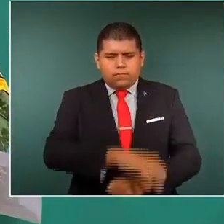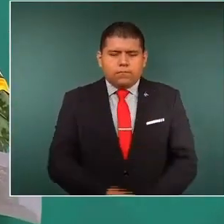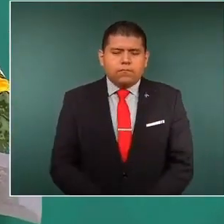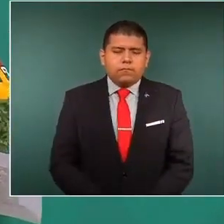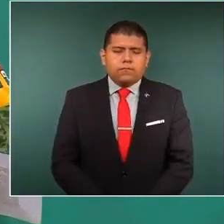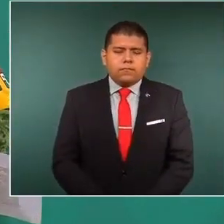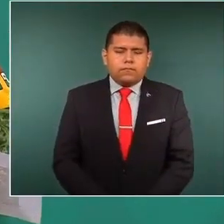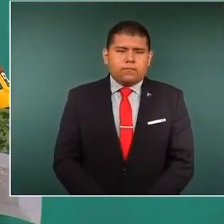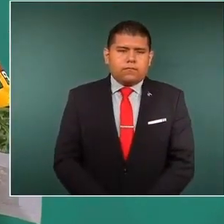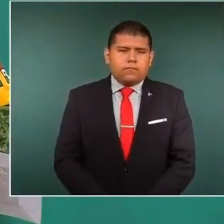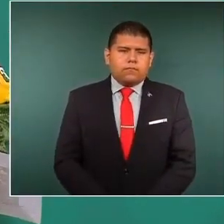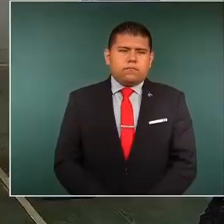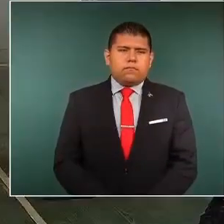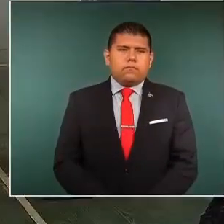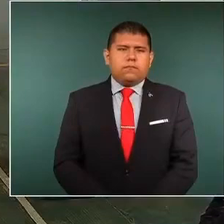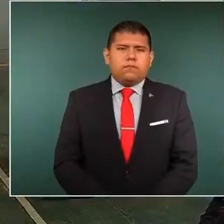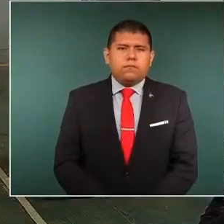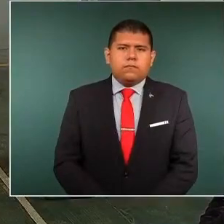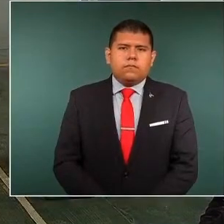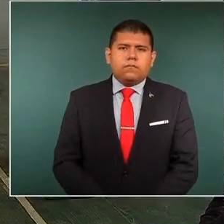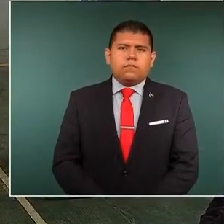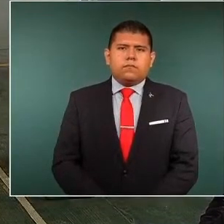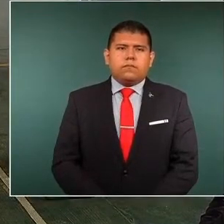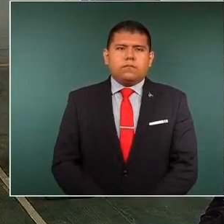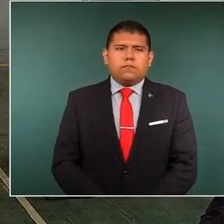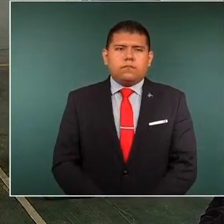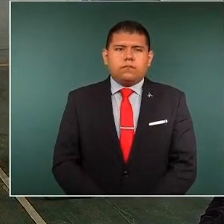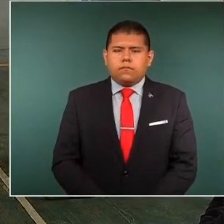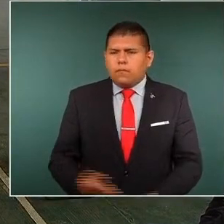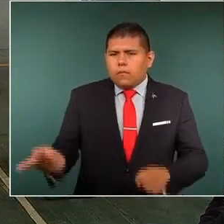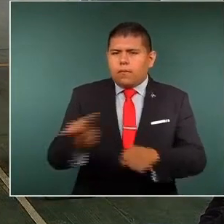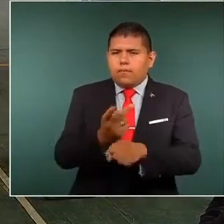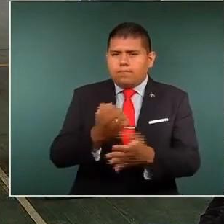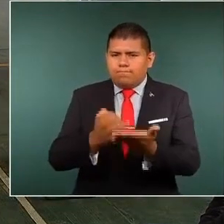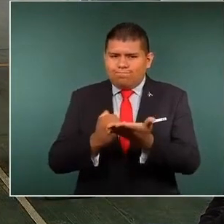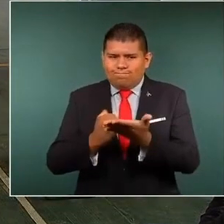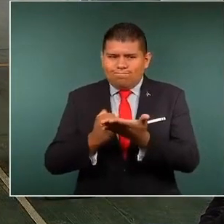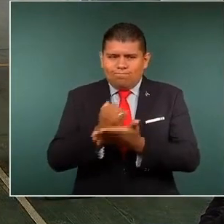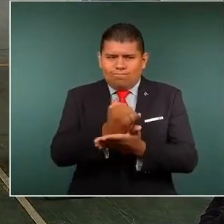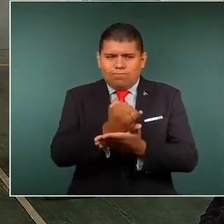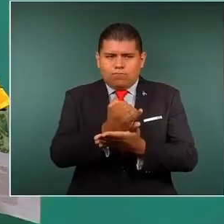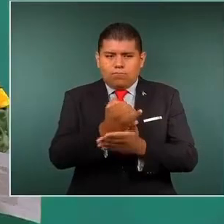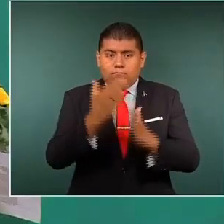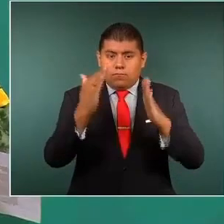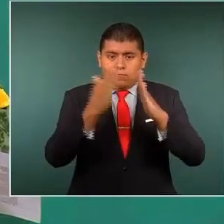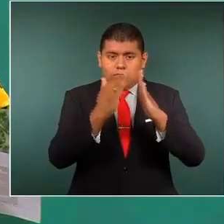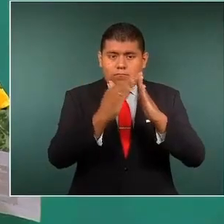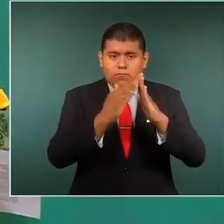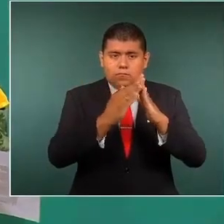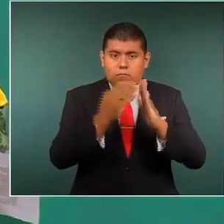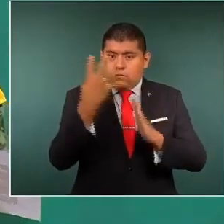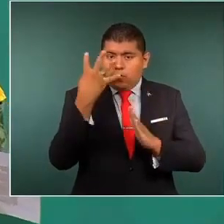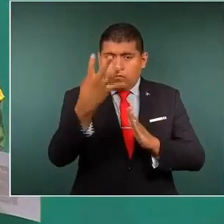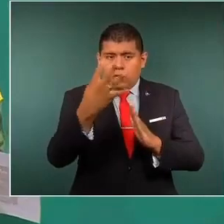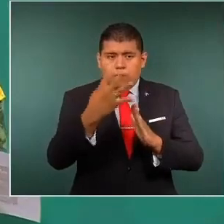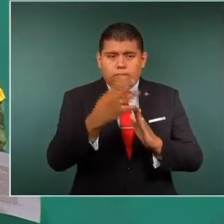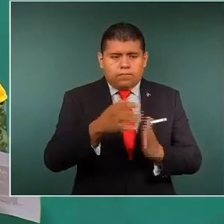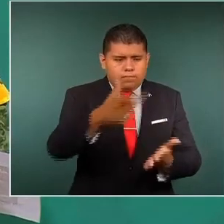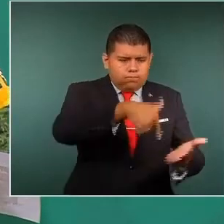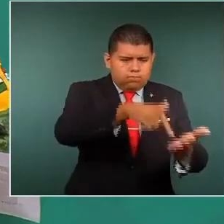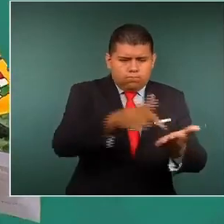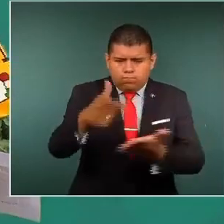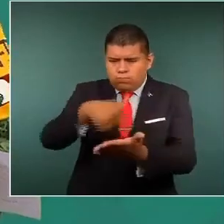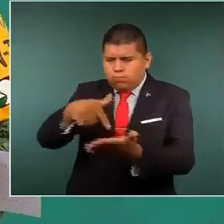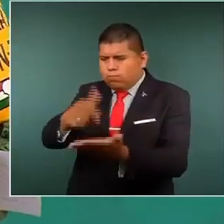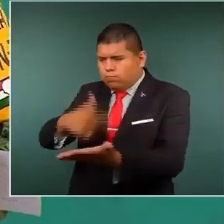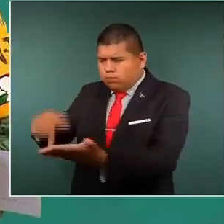esta autoridad. Y se toma la decisión de intervenir los cuatro domicilios de manera simultánea durante